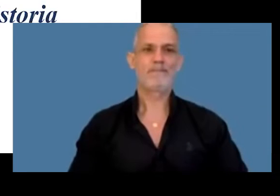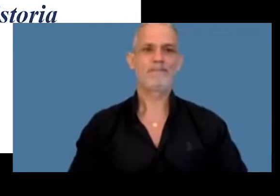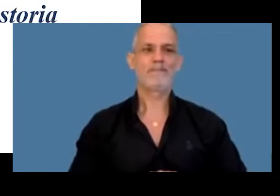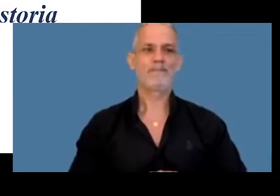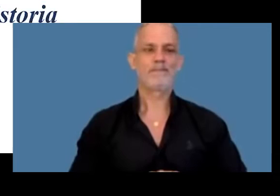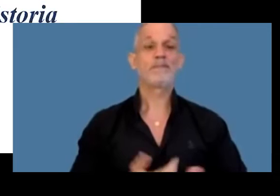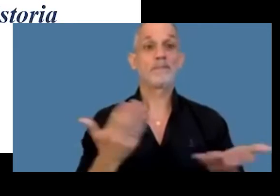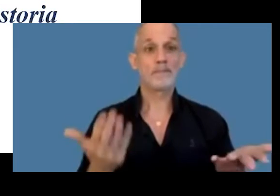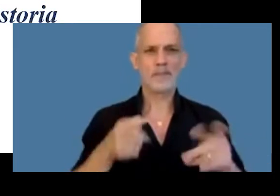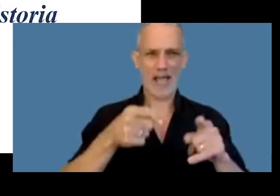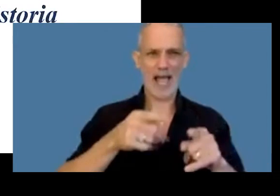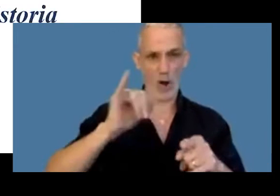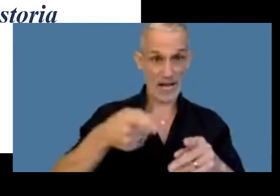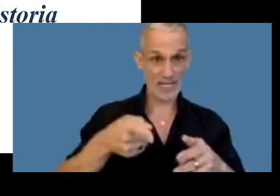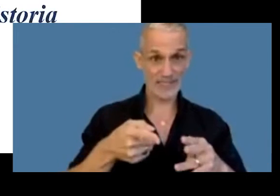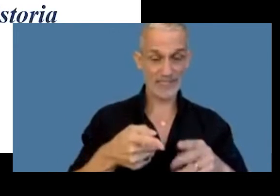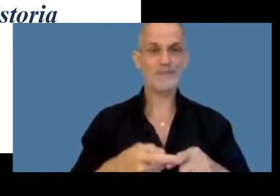Dicho esto...